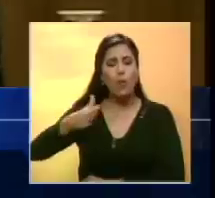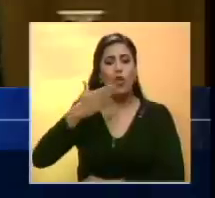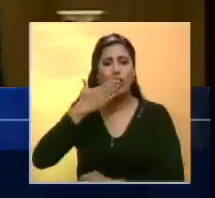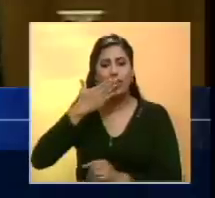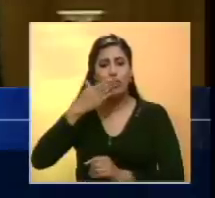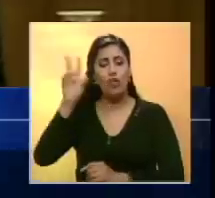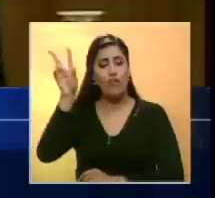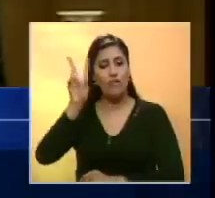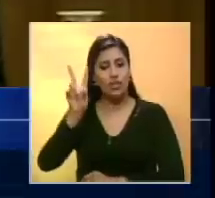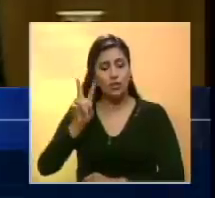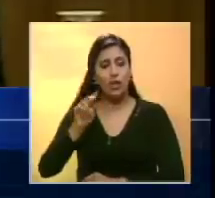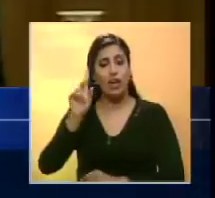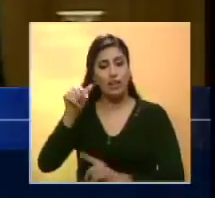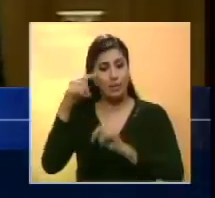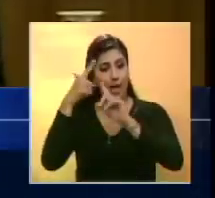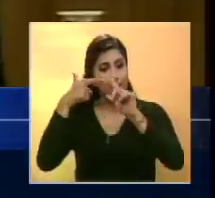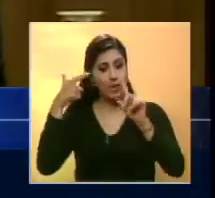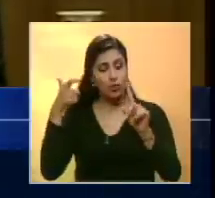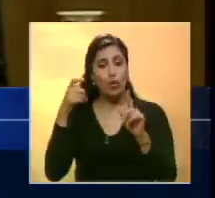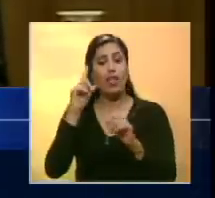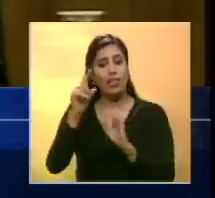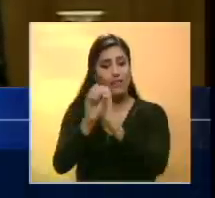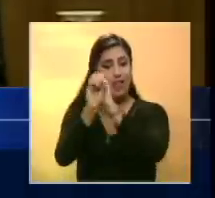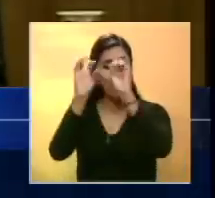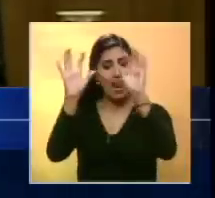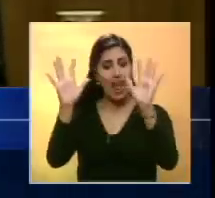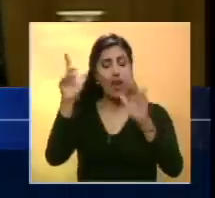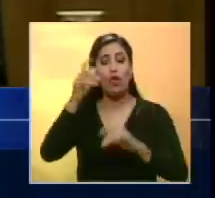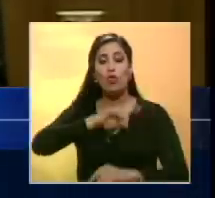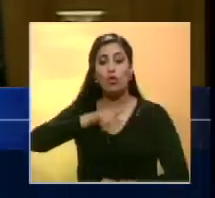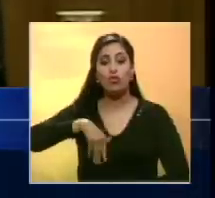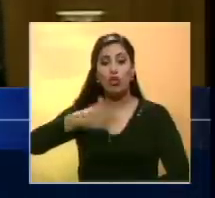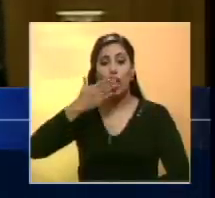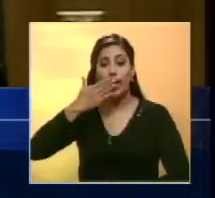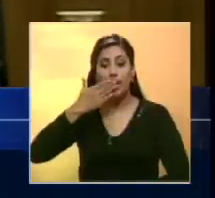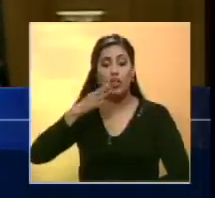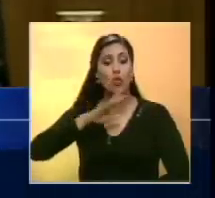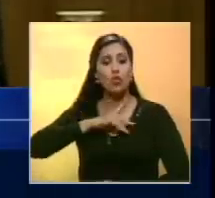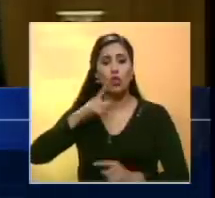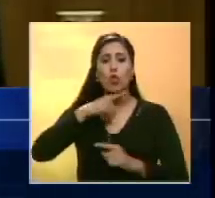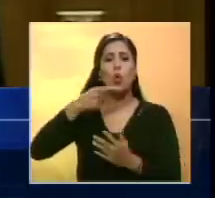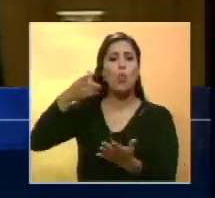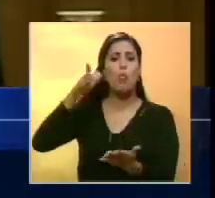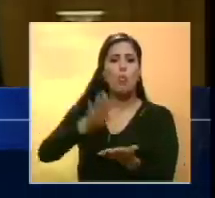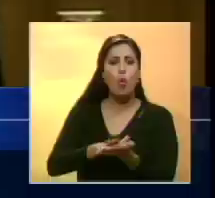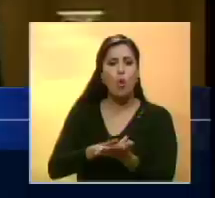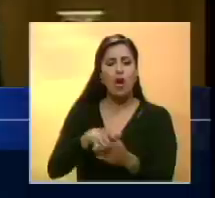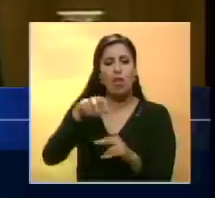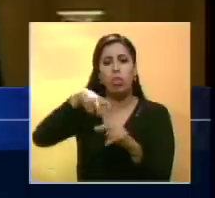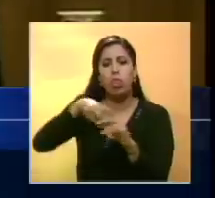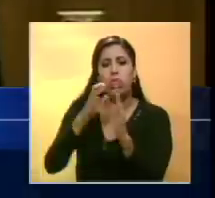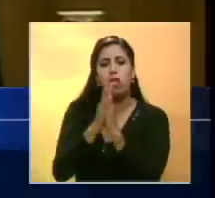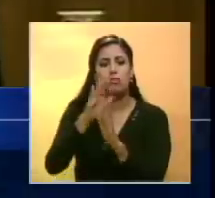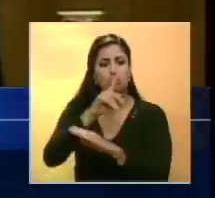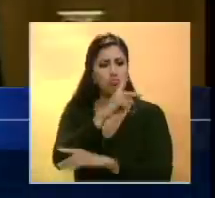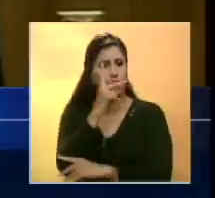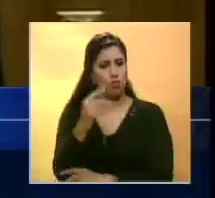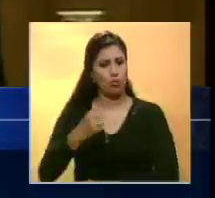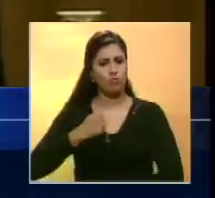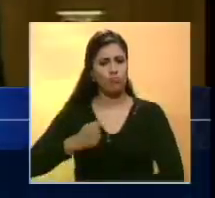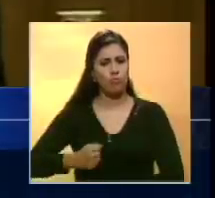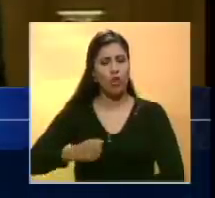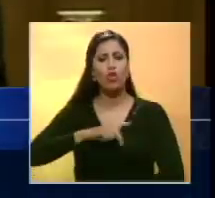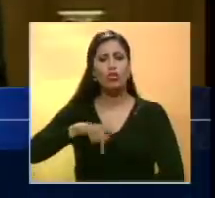estado Amazonas. Debe estar claro que los indios no estamos dispuestos a morir ni a arrodillarnos, que